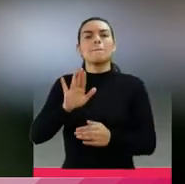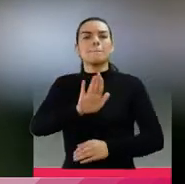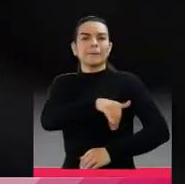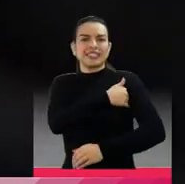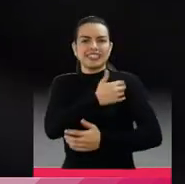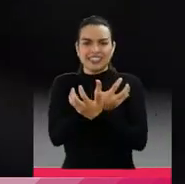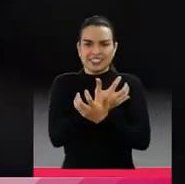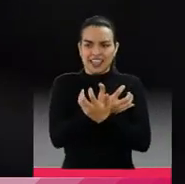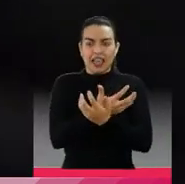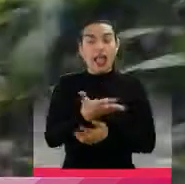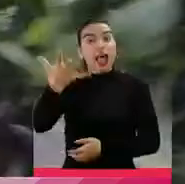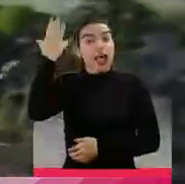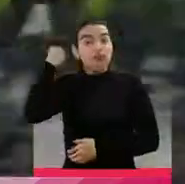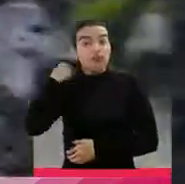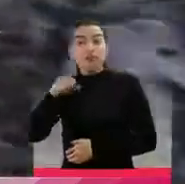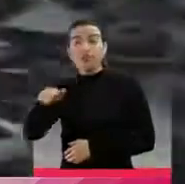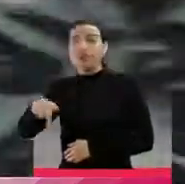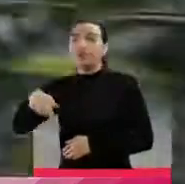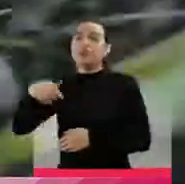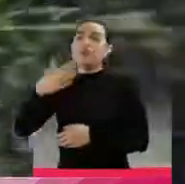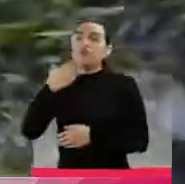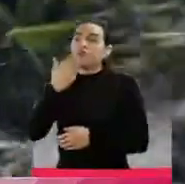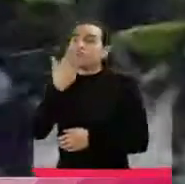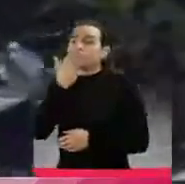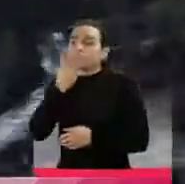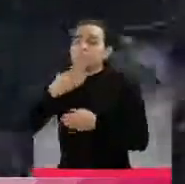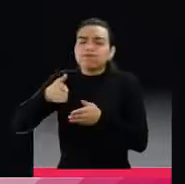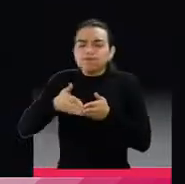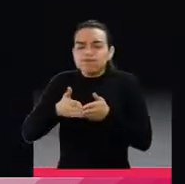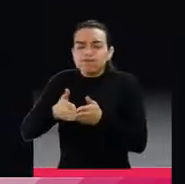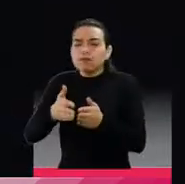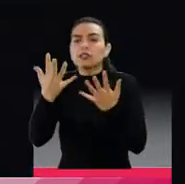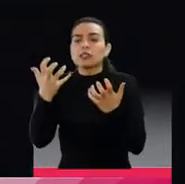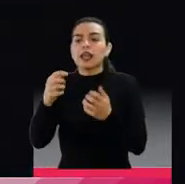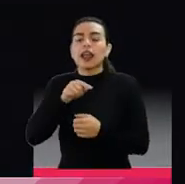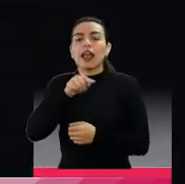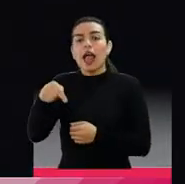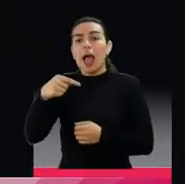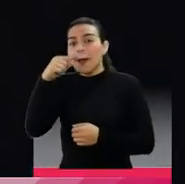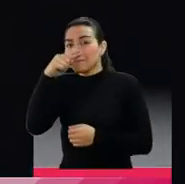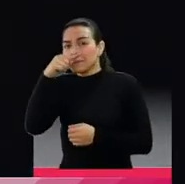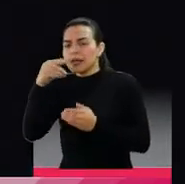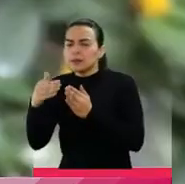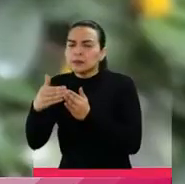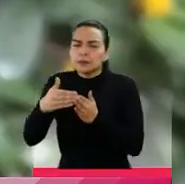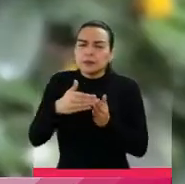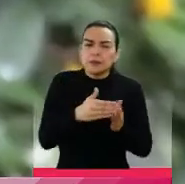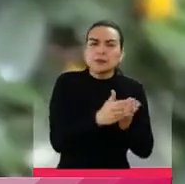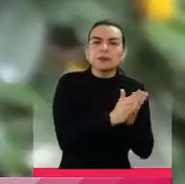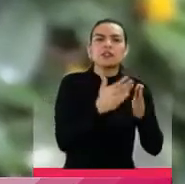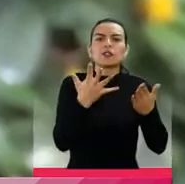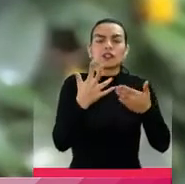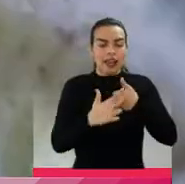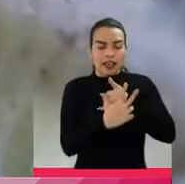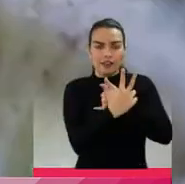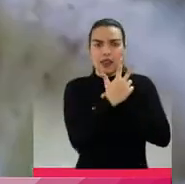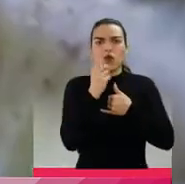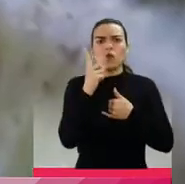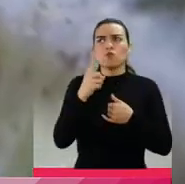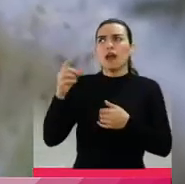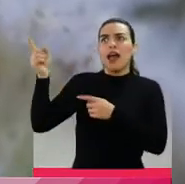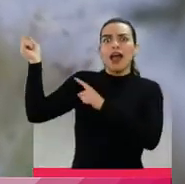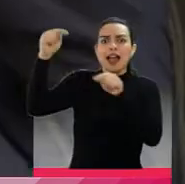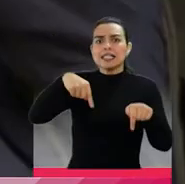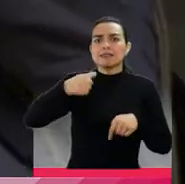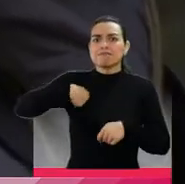un grupo de indígenas buscaba llegar al Amazonas desde los Andes, escapando de las tropas españolas. En ese proceso abrió lo que hoy se conoce